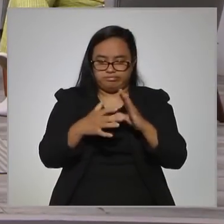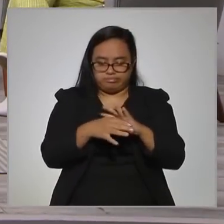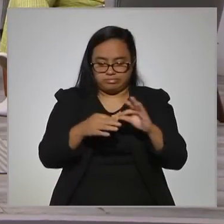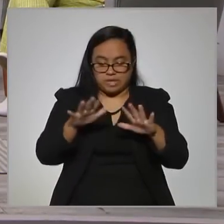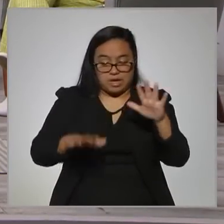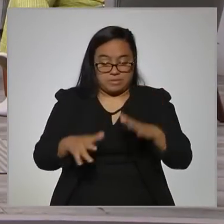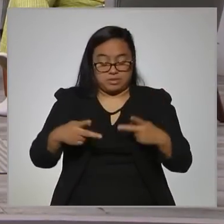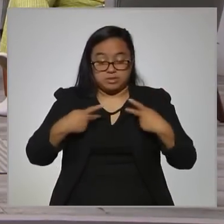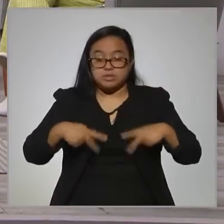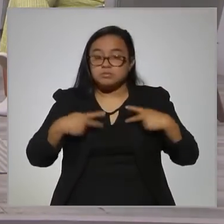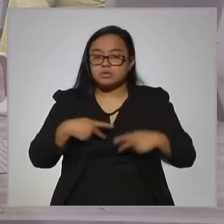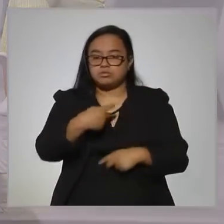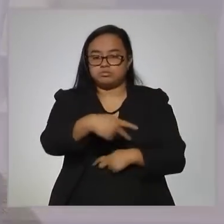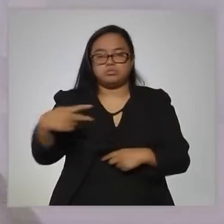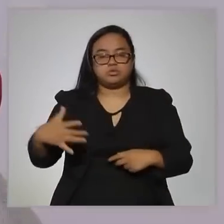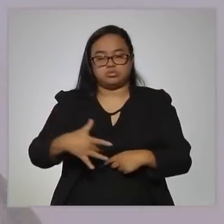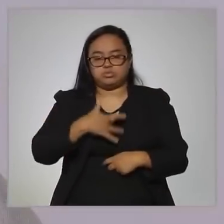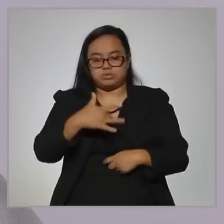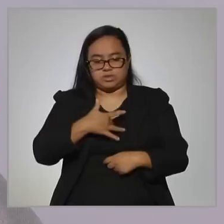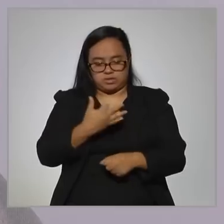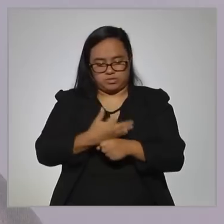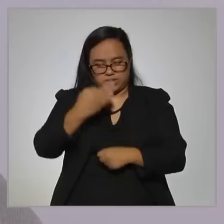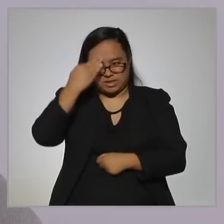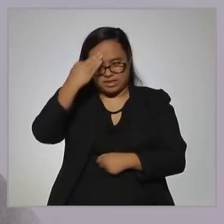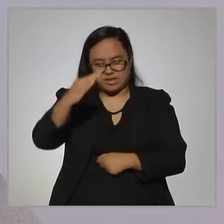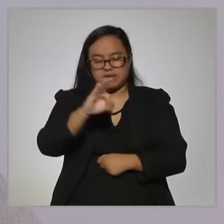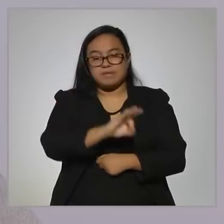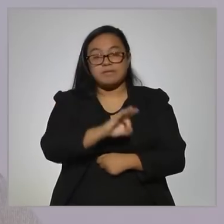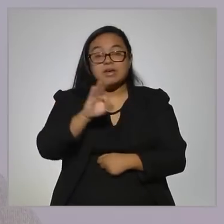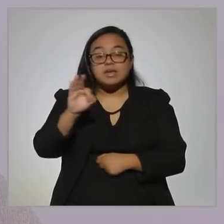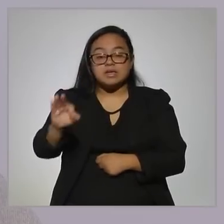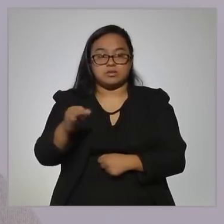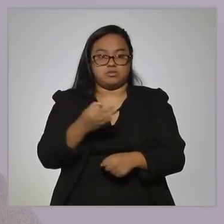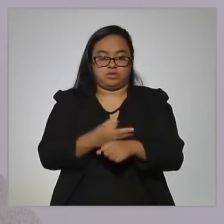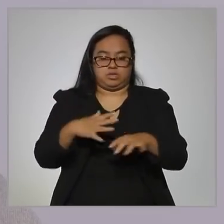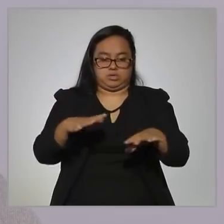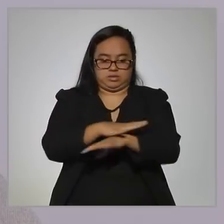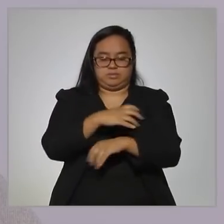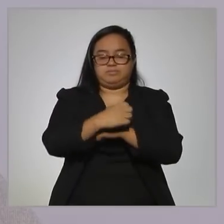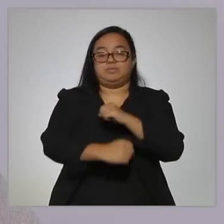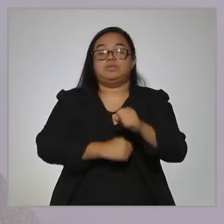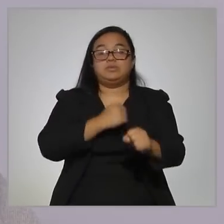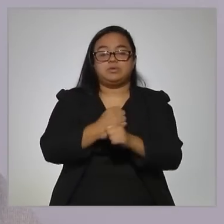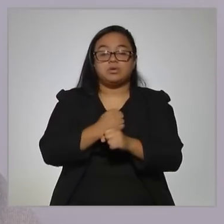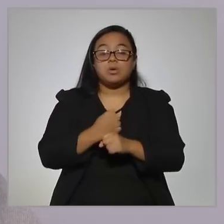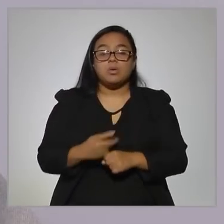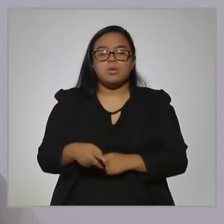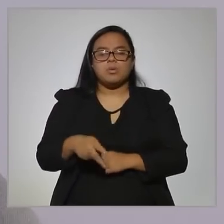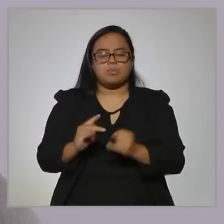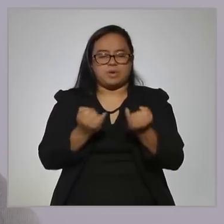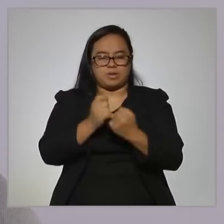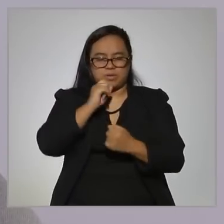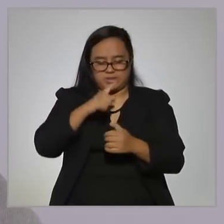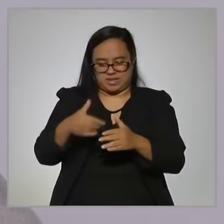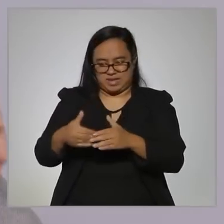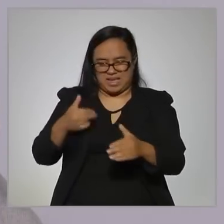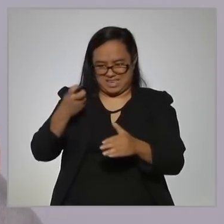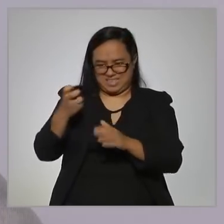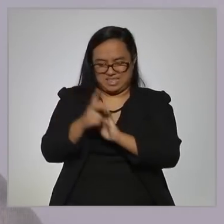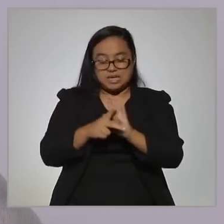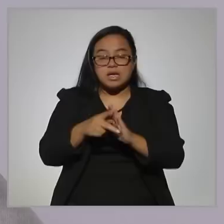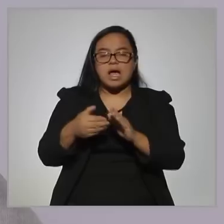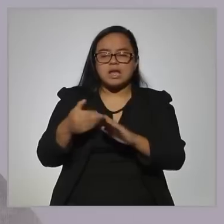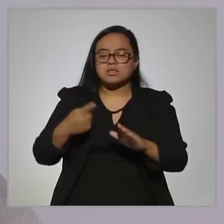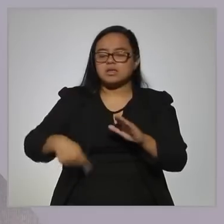enfrentan muchas personas en esta época, en este cambio de año. Pero bueno, hablábamos antes de